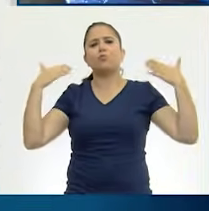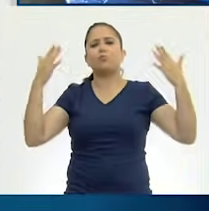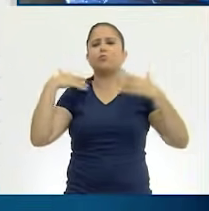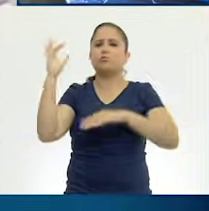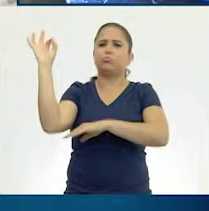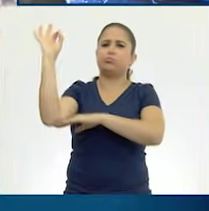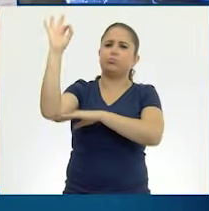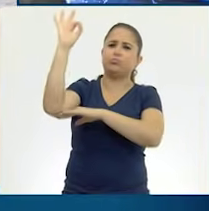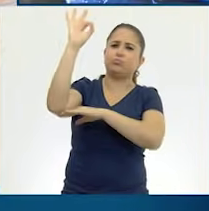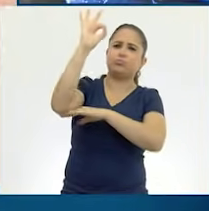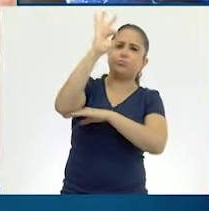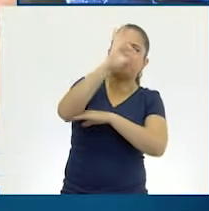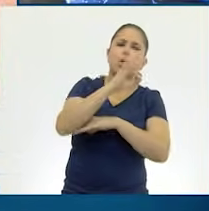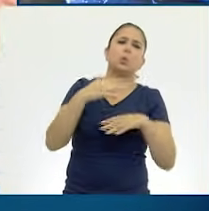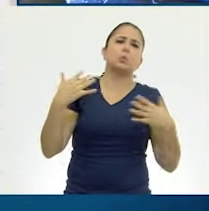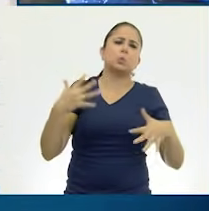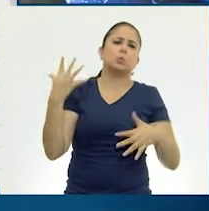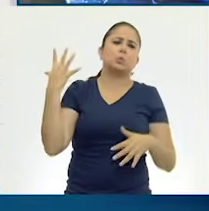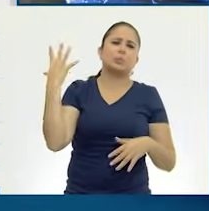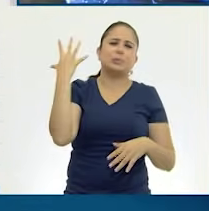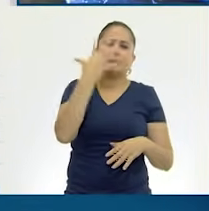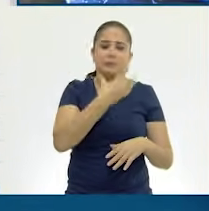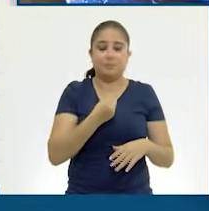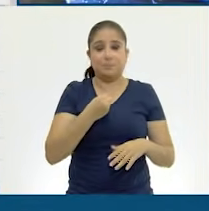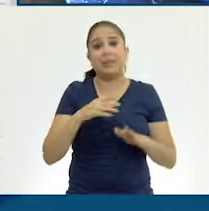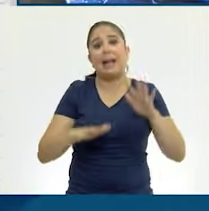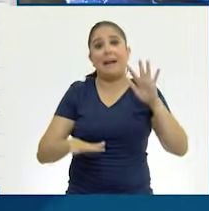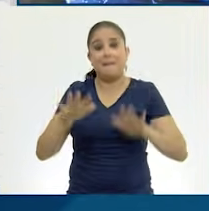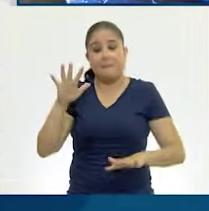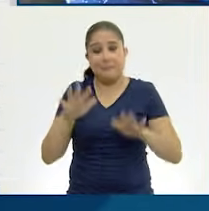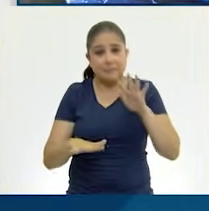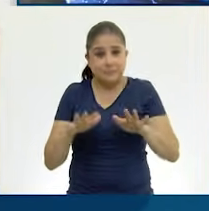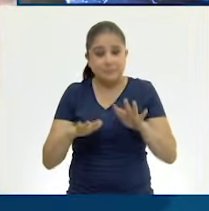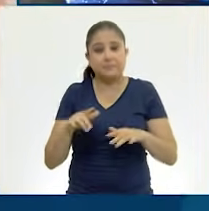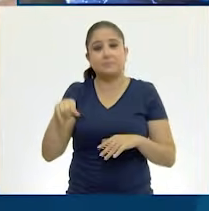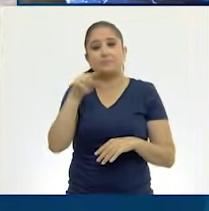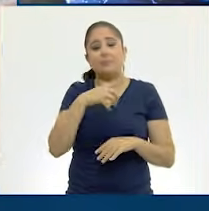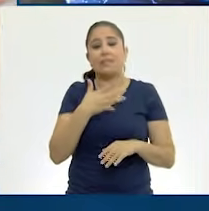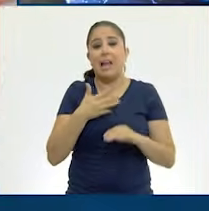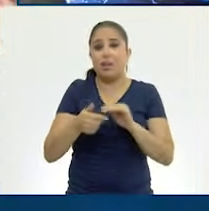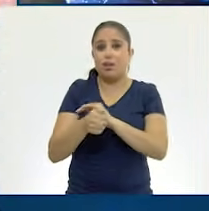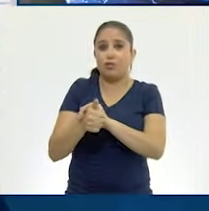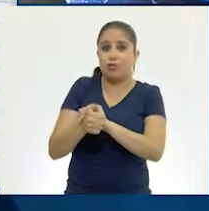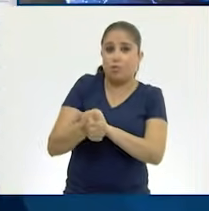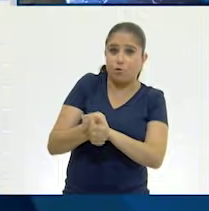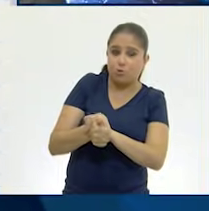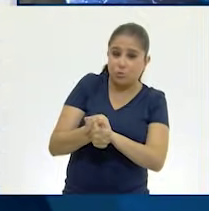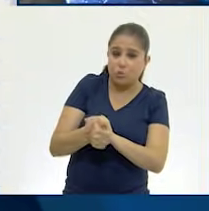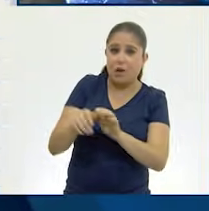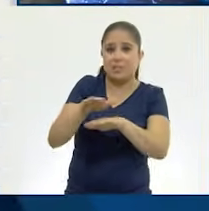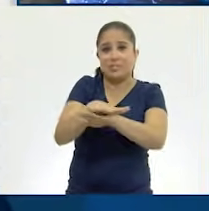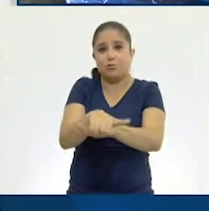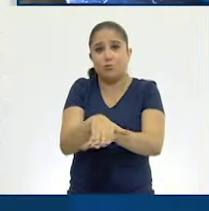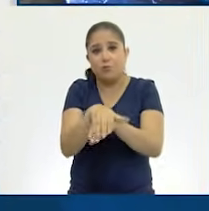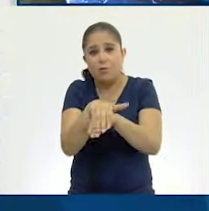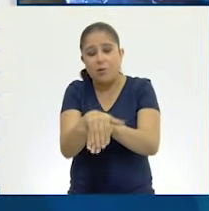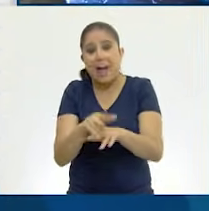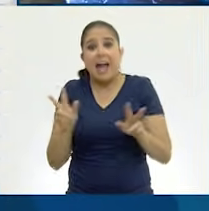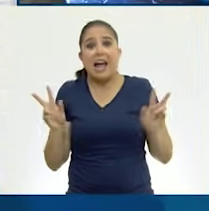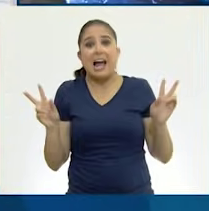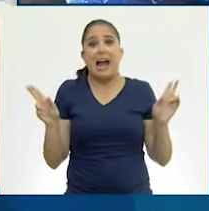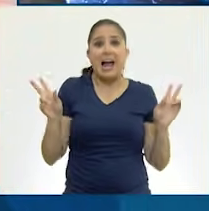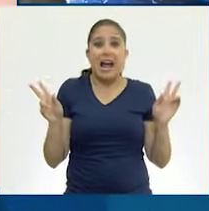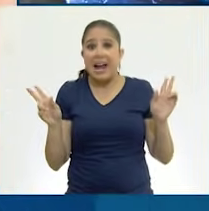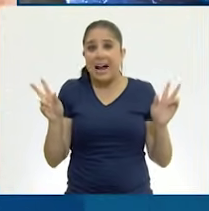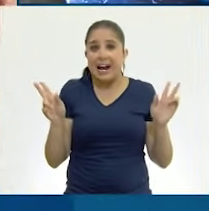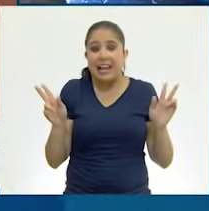atardecer se ven espectaculares. A veces nos encontramos con tortugas, algunos cangrejos, y si nos